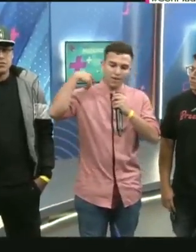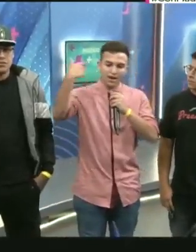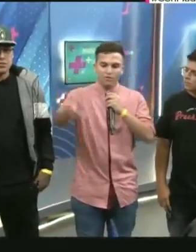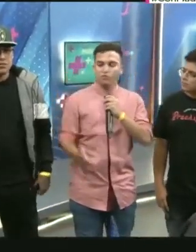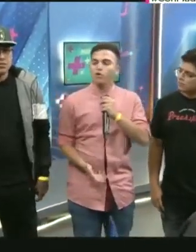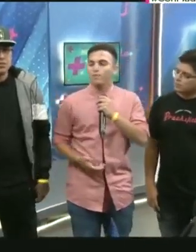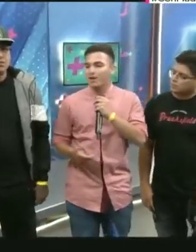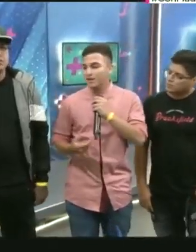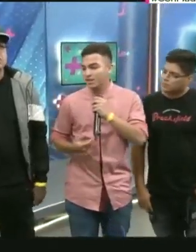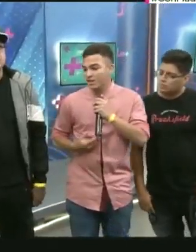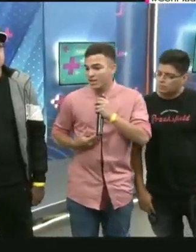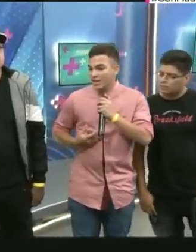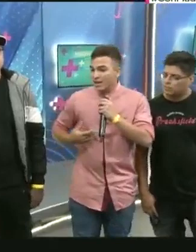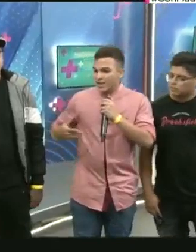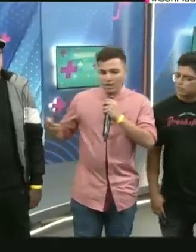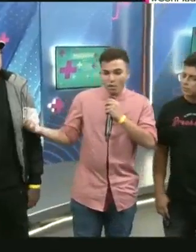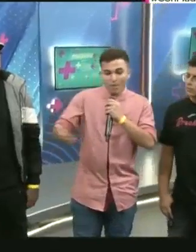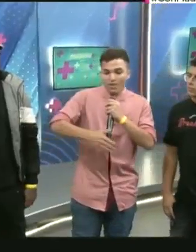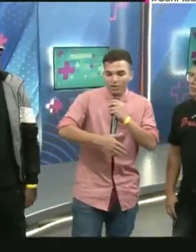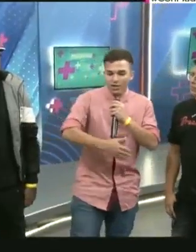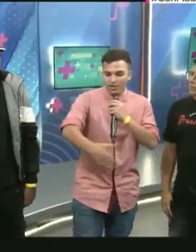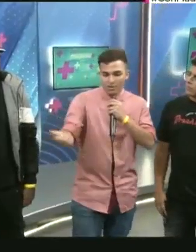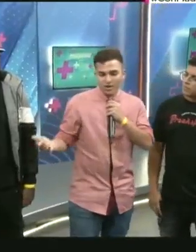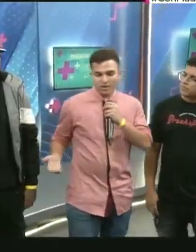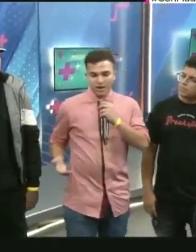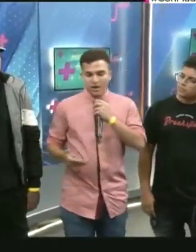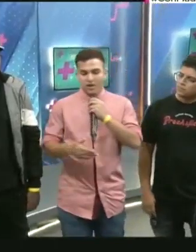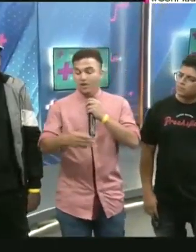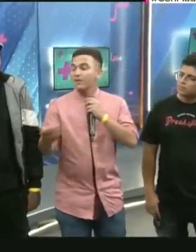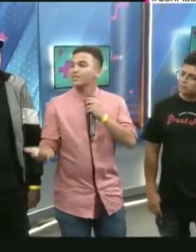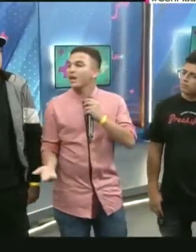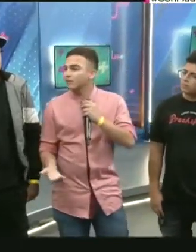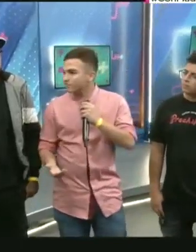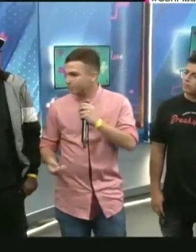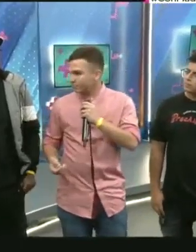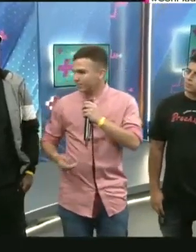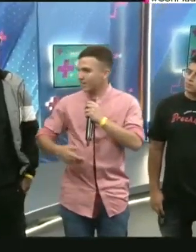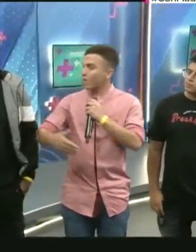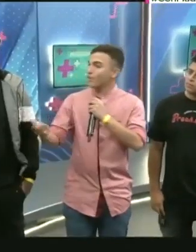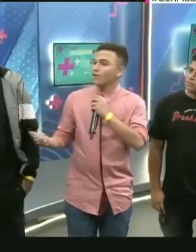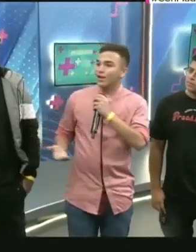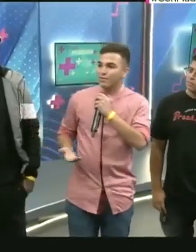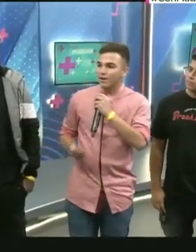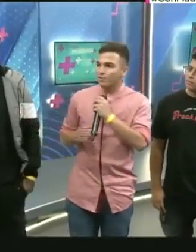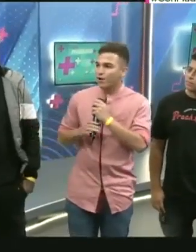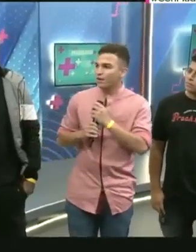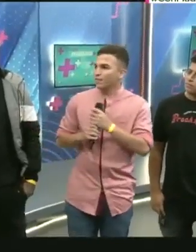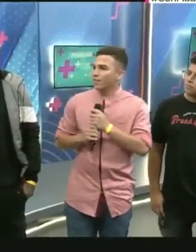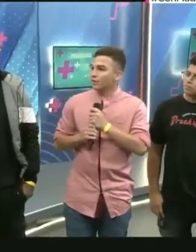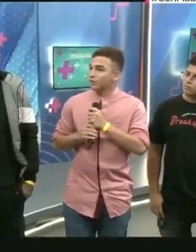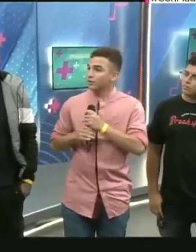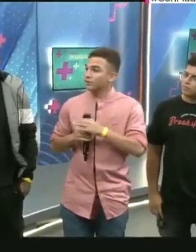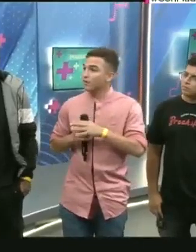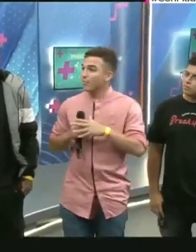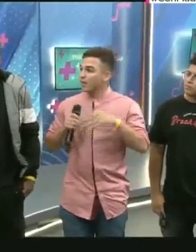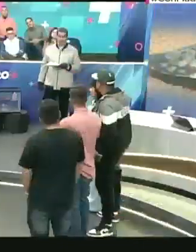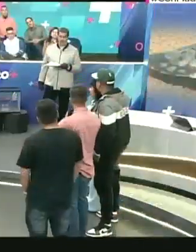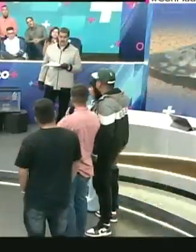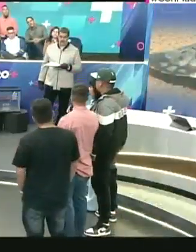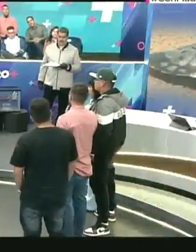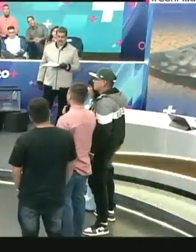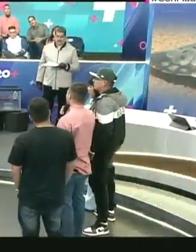cosas para el futuro del país, que los medios quieren tragiversar, que los medios quieren manipular. ¿Cuándo empezaste